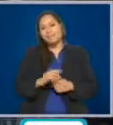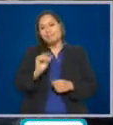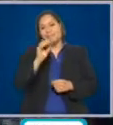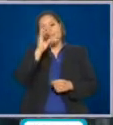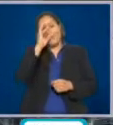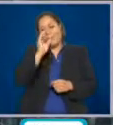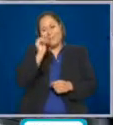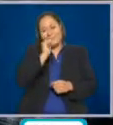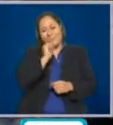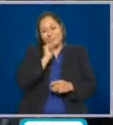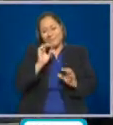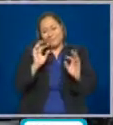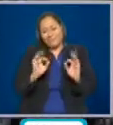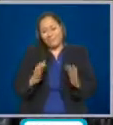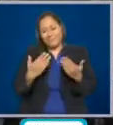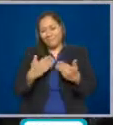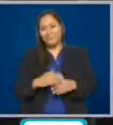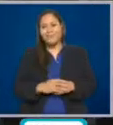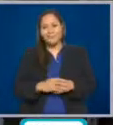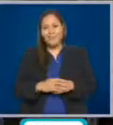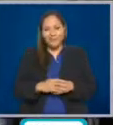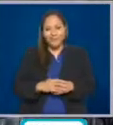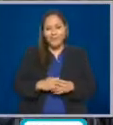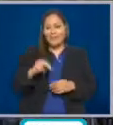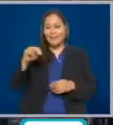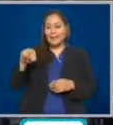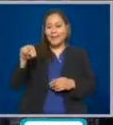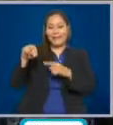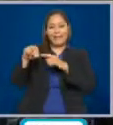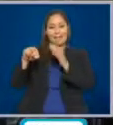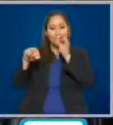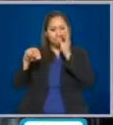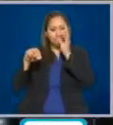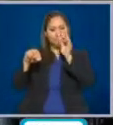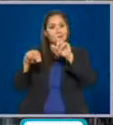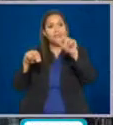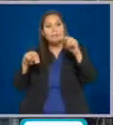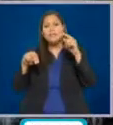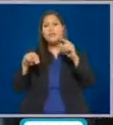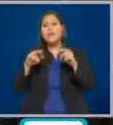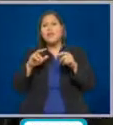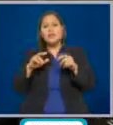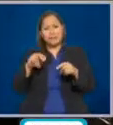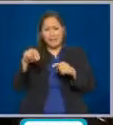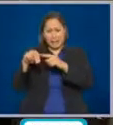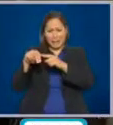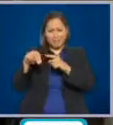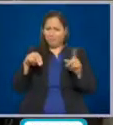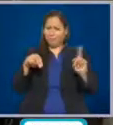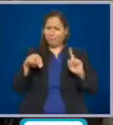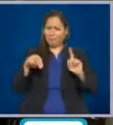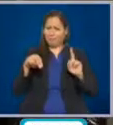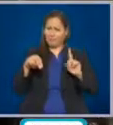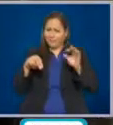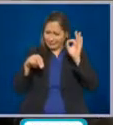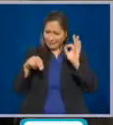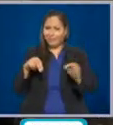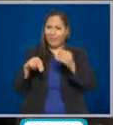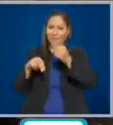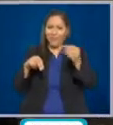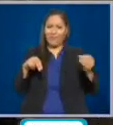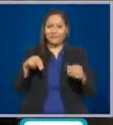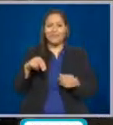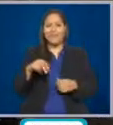detallito. Un detallito de la N. Luego allá van a decir cuál detallito. No, pues, ¿verdad?